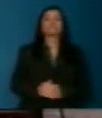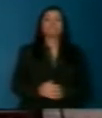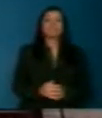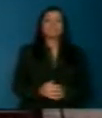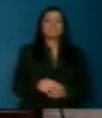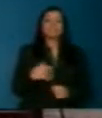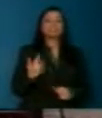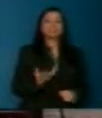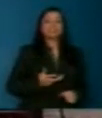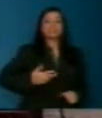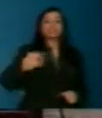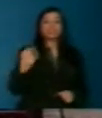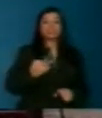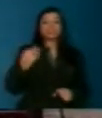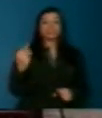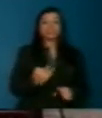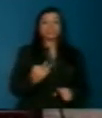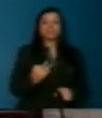Necesitamos,